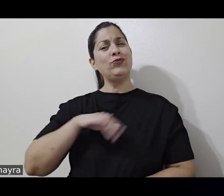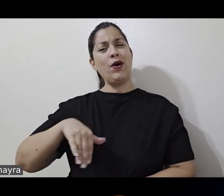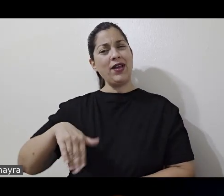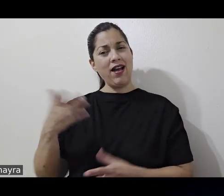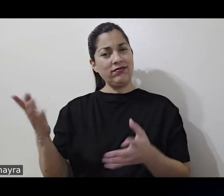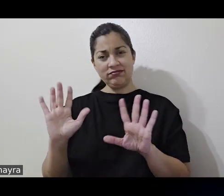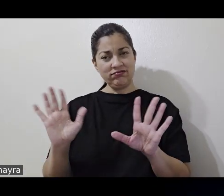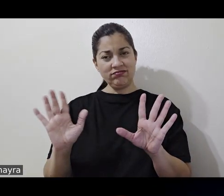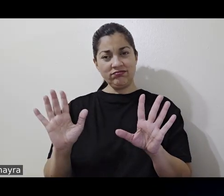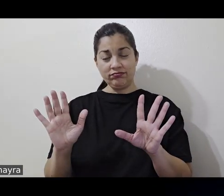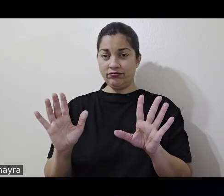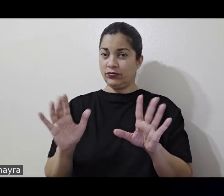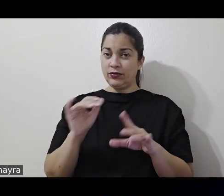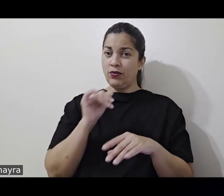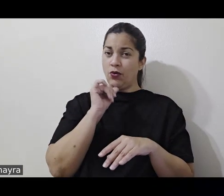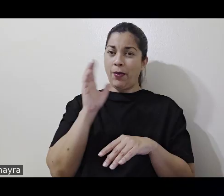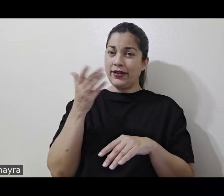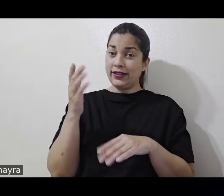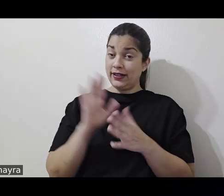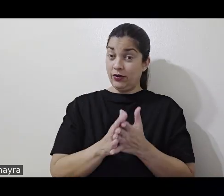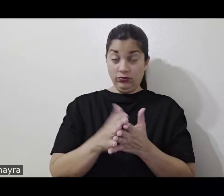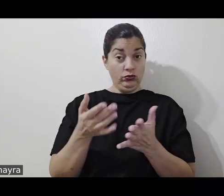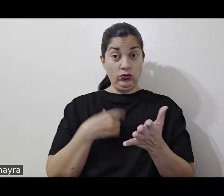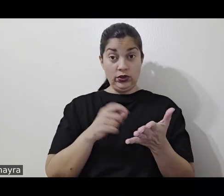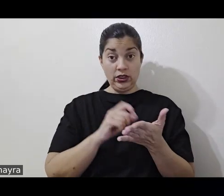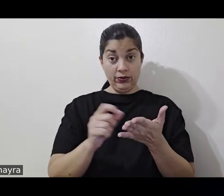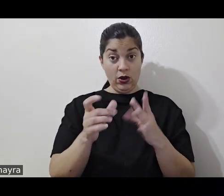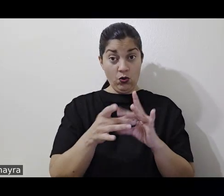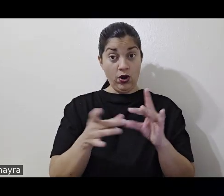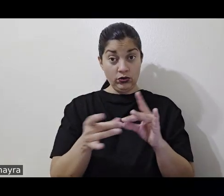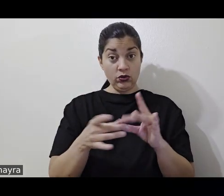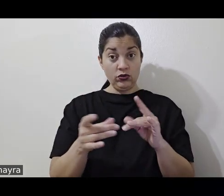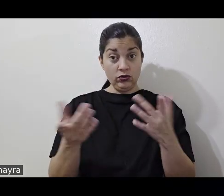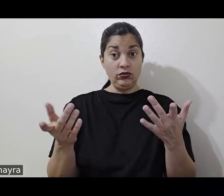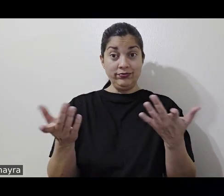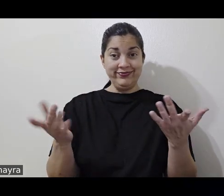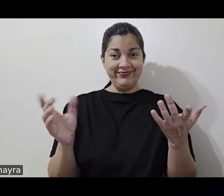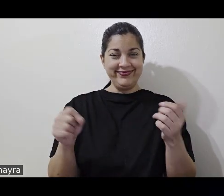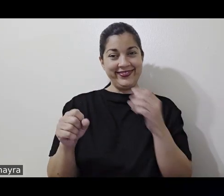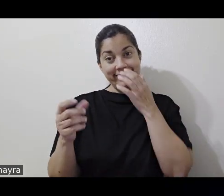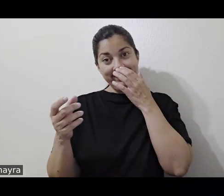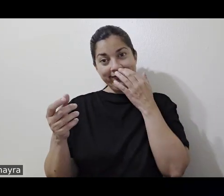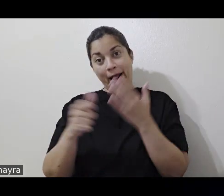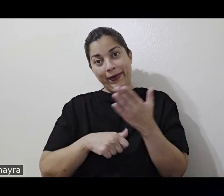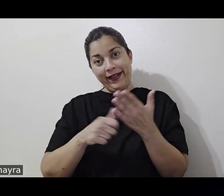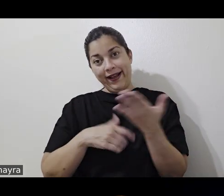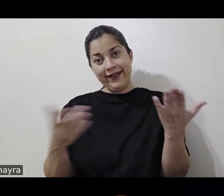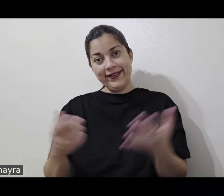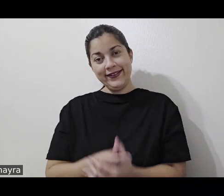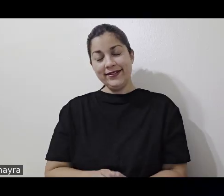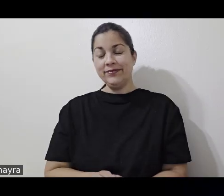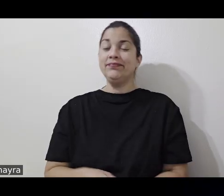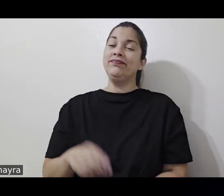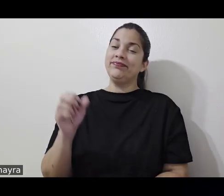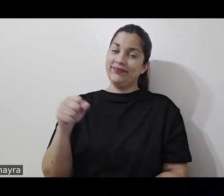era como un título de libro. Escribía los cuentos y los ponías en esa carpeta, pues hablando de carpeta. Exacto. Así era